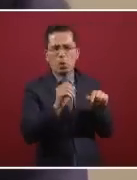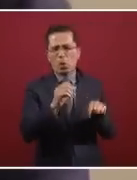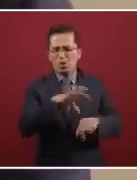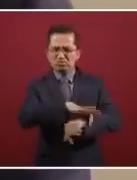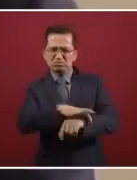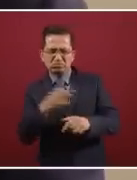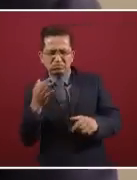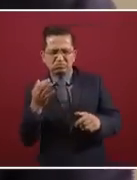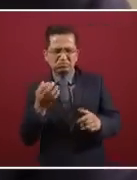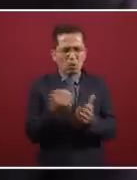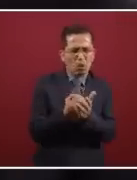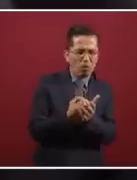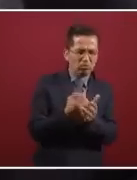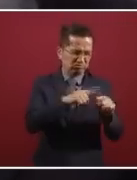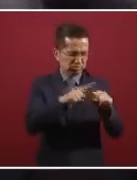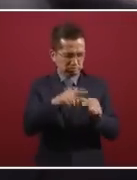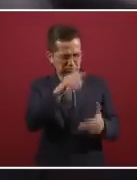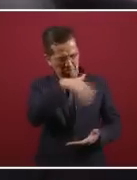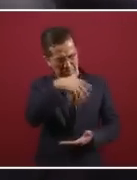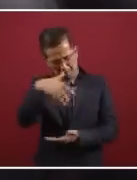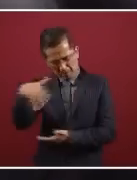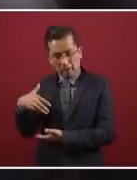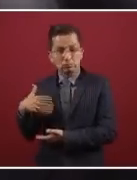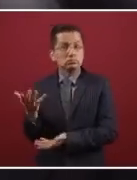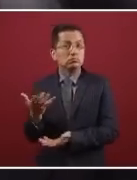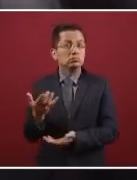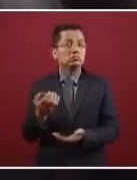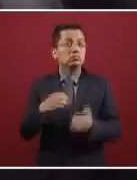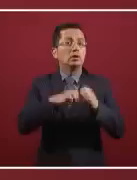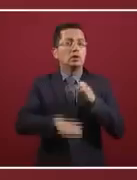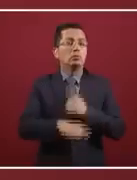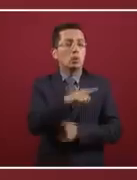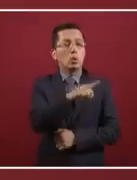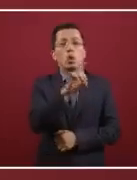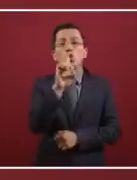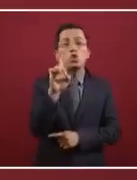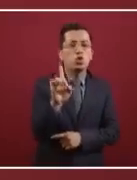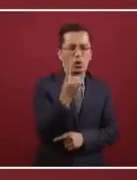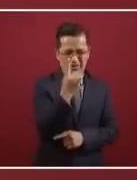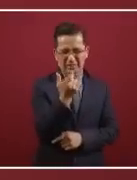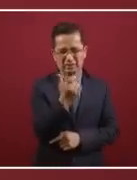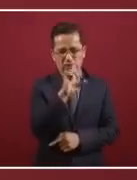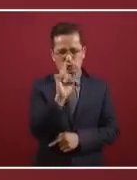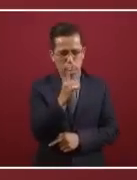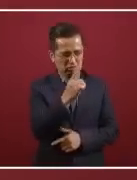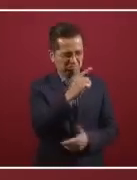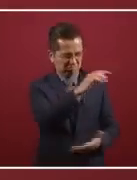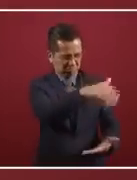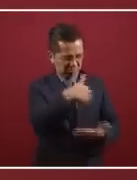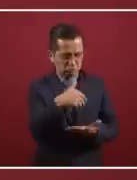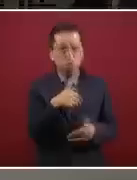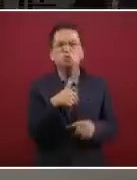Entonces, en el caso de los dólares, les llaman numerarios